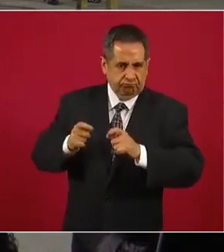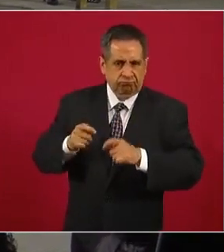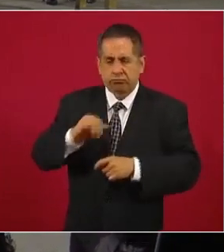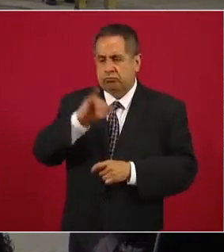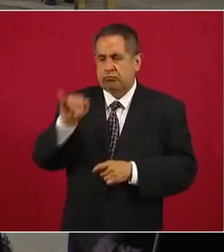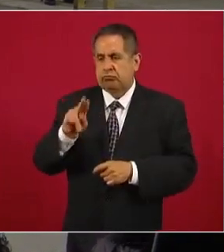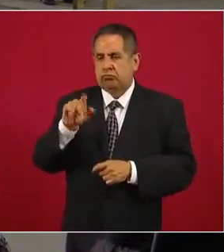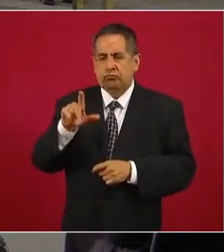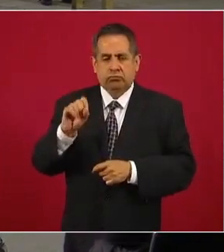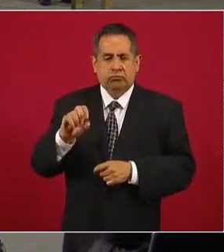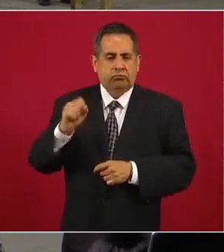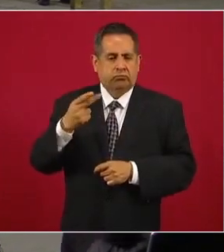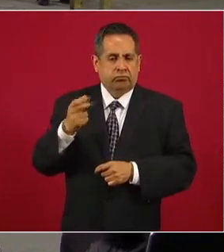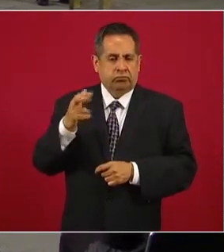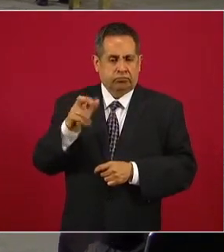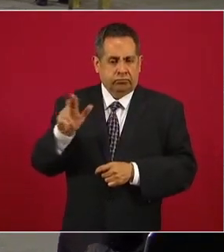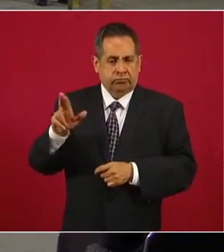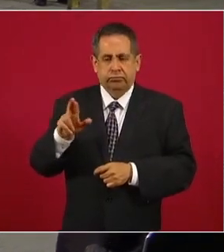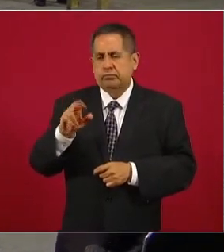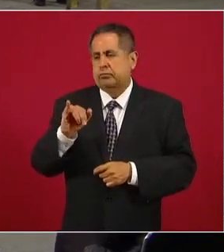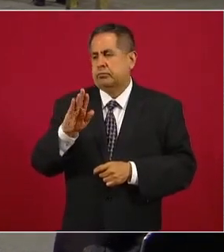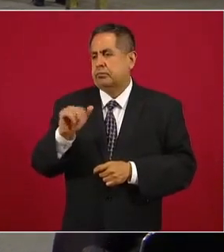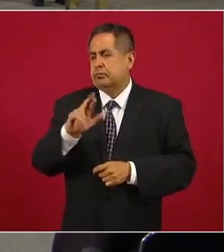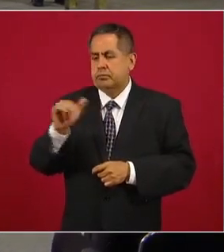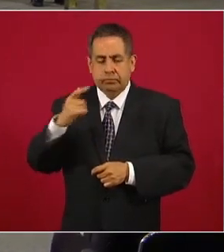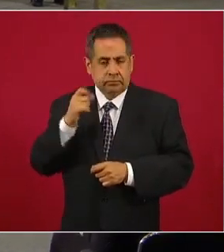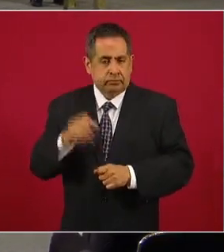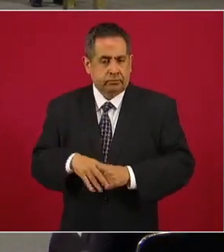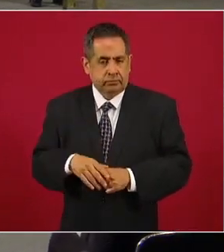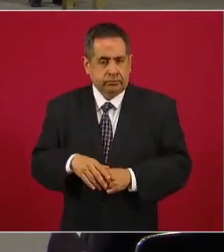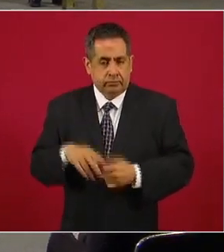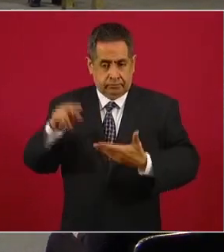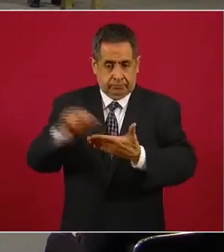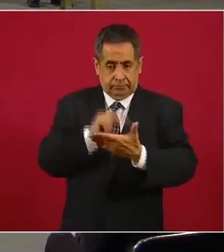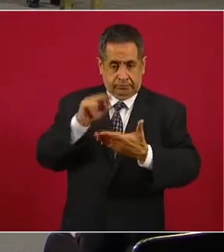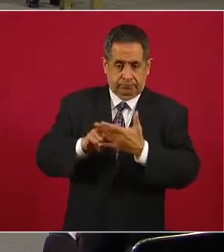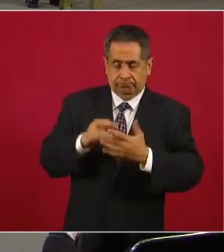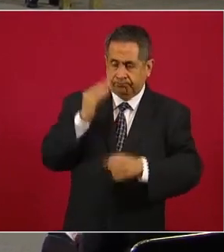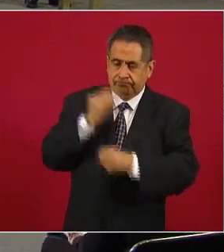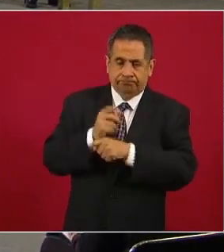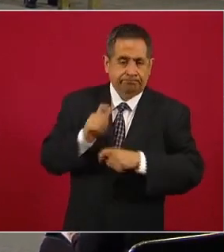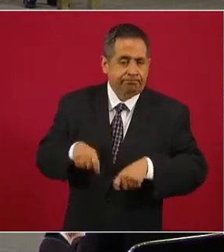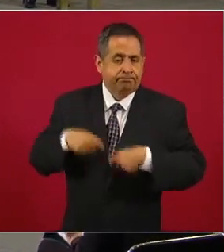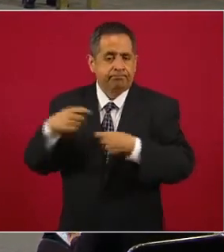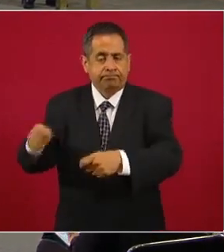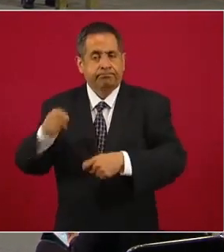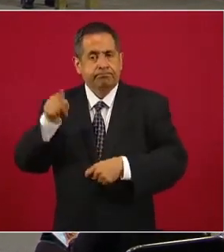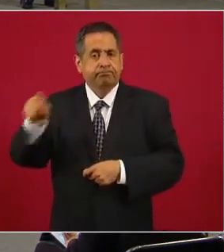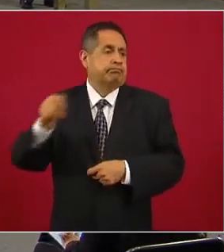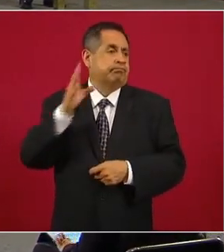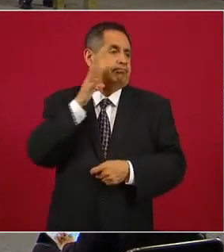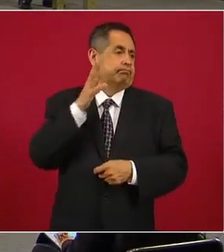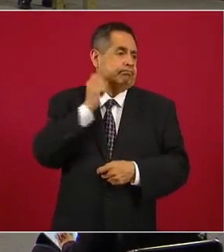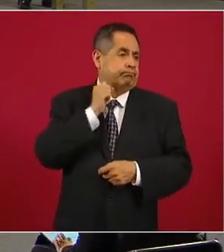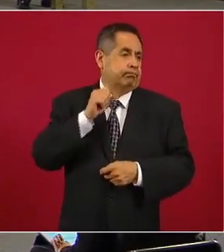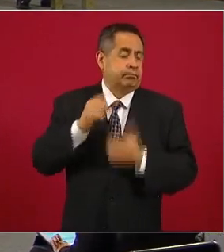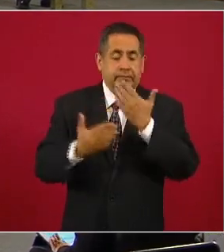Julio Scherrer Ibarra. Se va a entregar hoy a las 11 de la